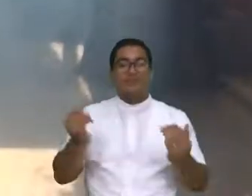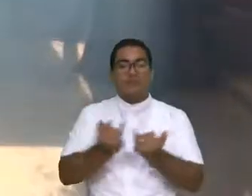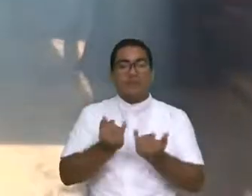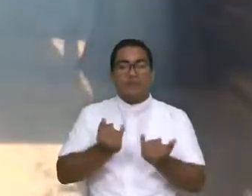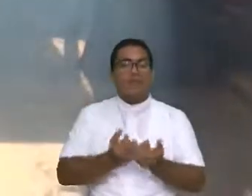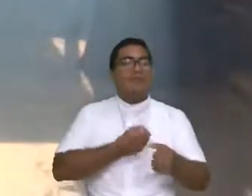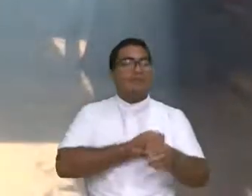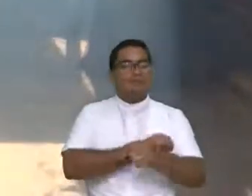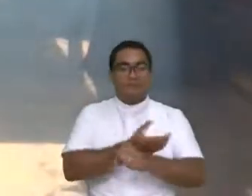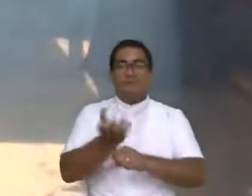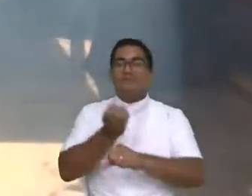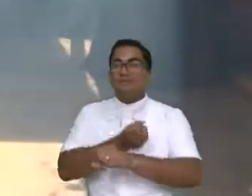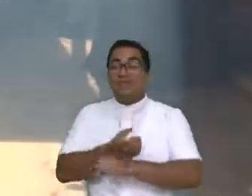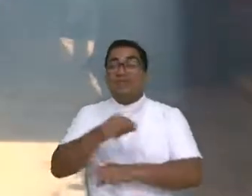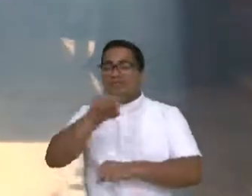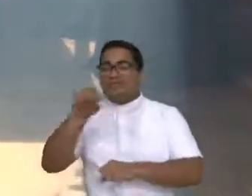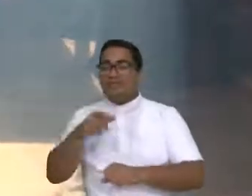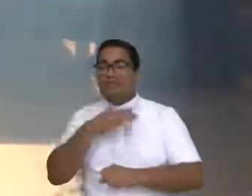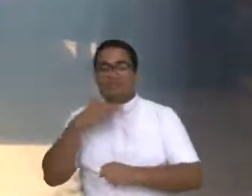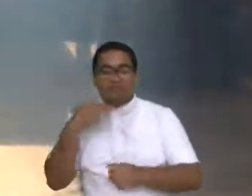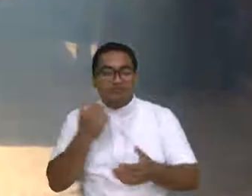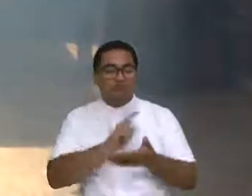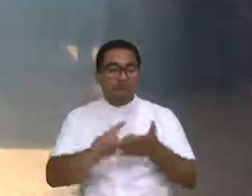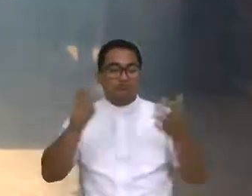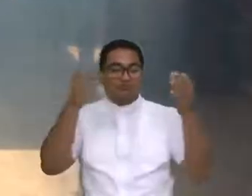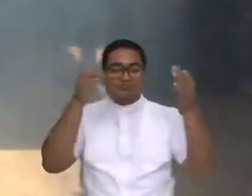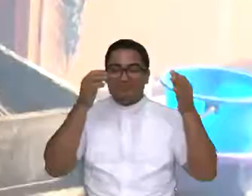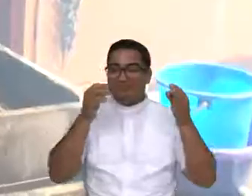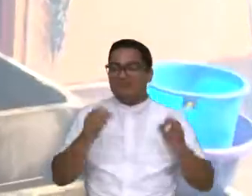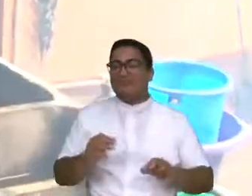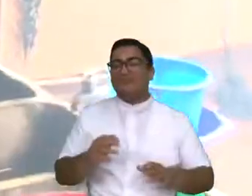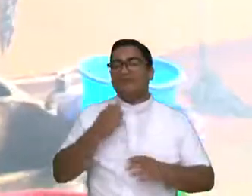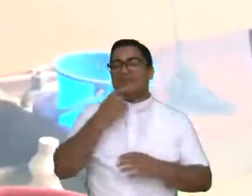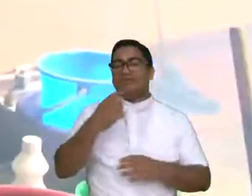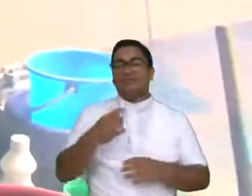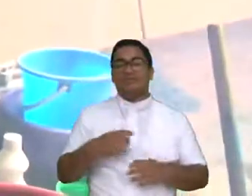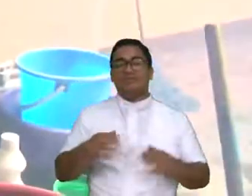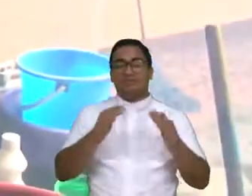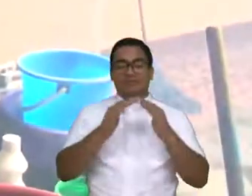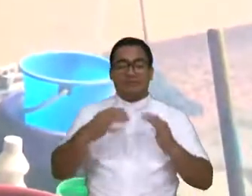algunas recomendaciones a la población para que eliminen los criaderos de zancudos en